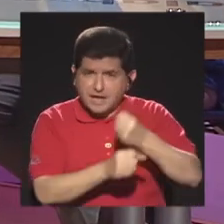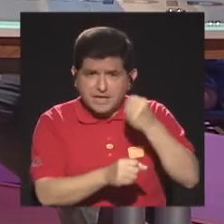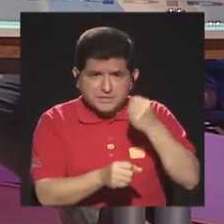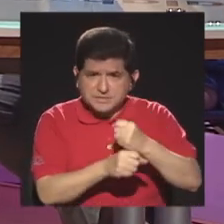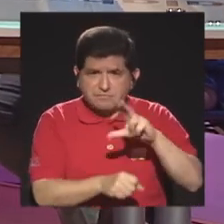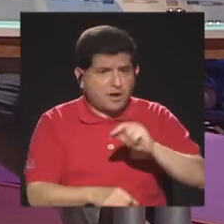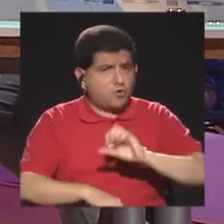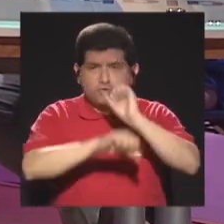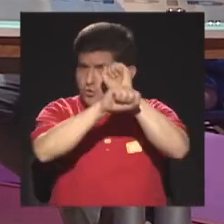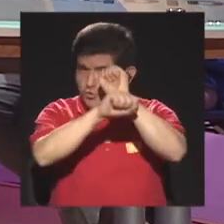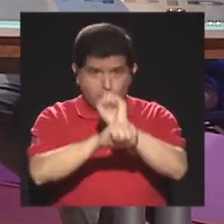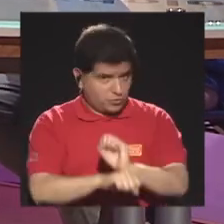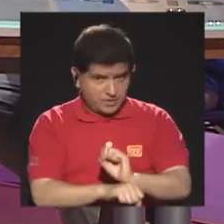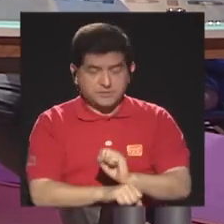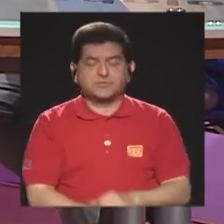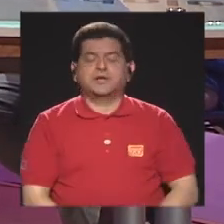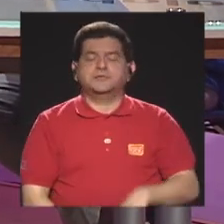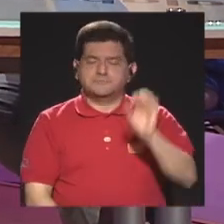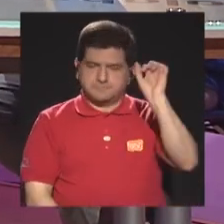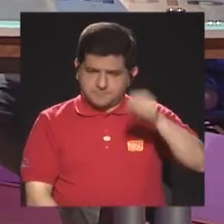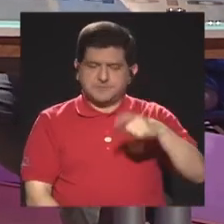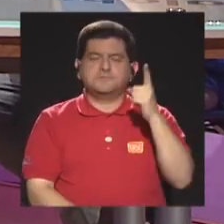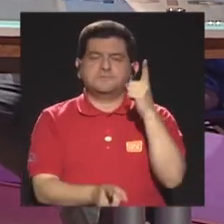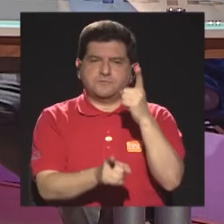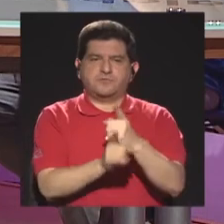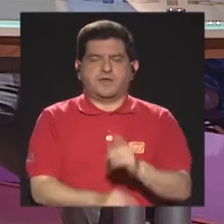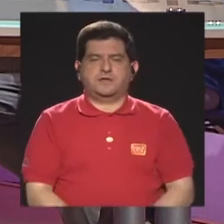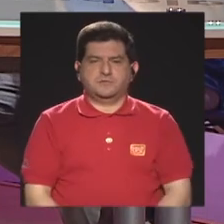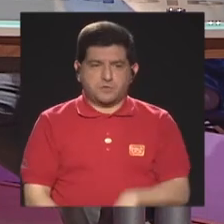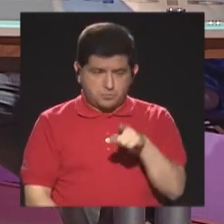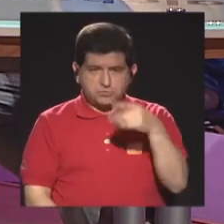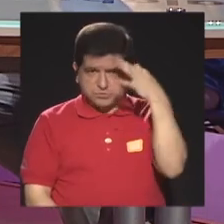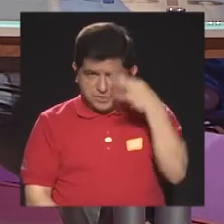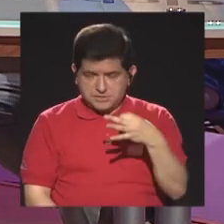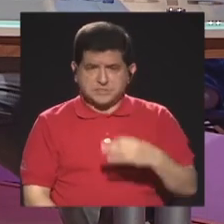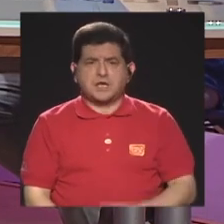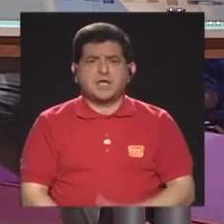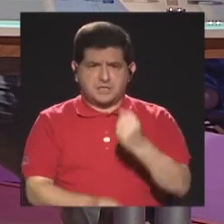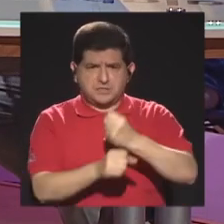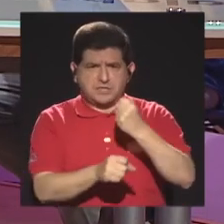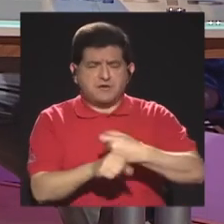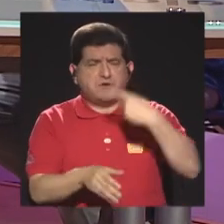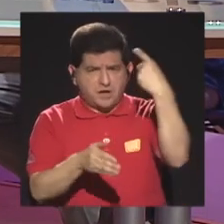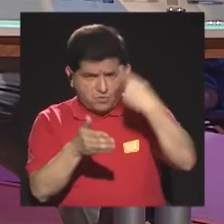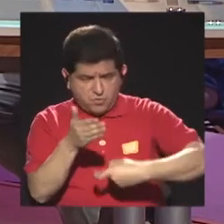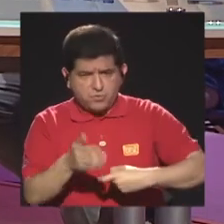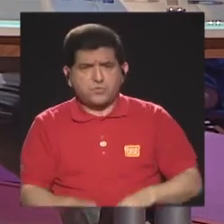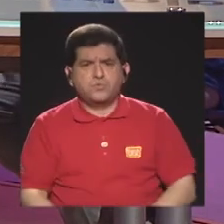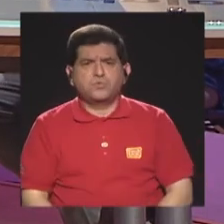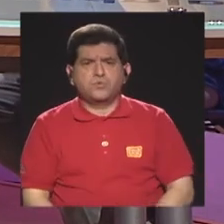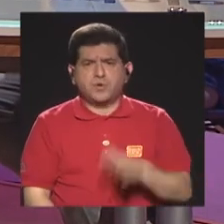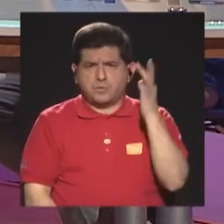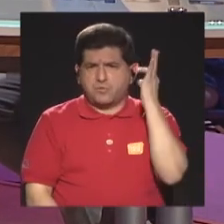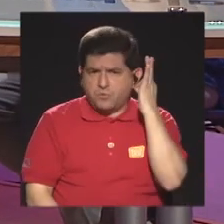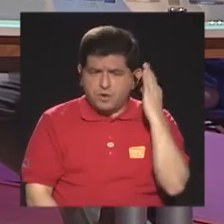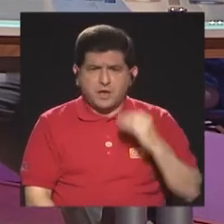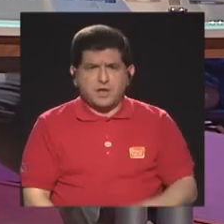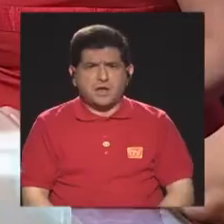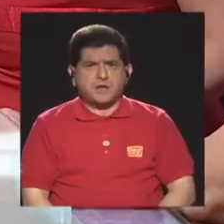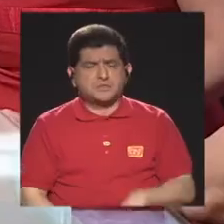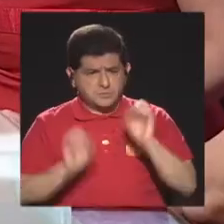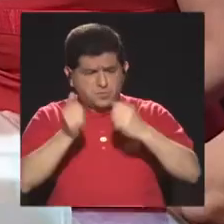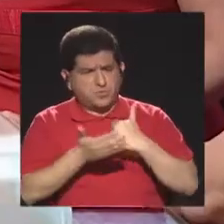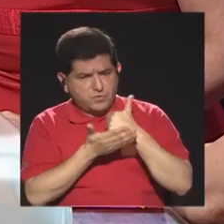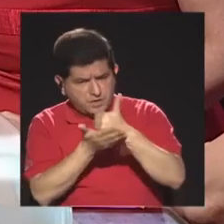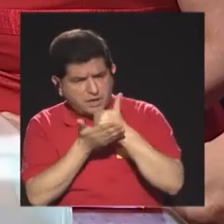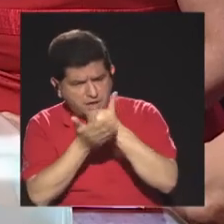no tradicionales? Correcto. Sí. Es decir, ustedes comparten que los hombres, ese trabajo tan difícil que hagan, ustedes les ayudan en ese trabajo tan difícil que ellos han